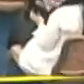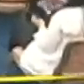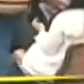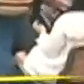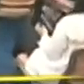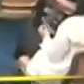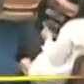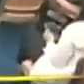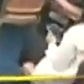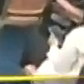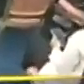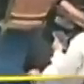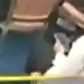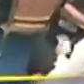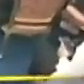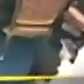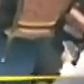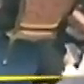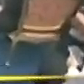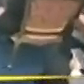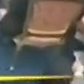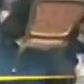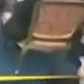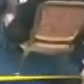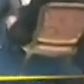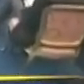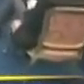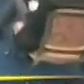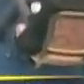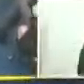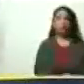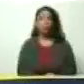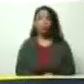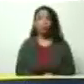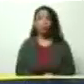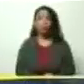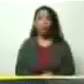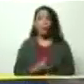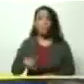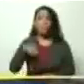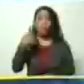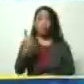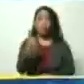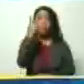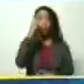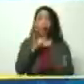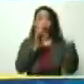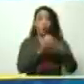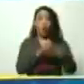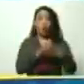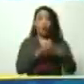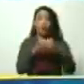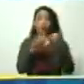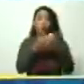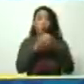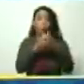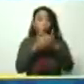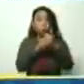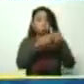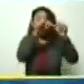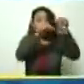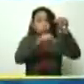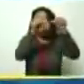correcto muy buenas preguntas bueno mañana va a haber la primera reunión de la comisión de seguimiento y ya se podrá ir